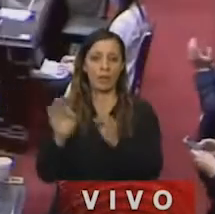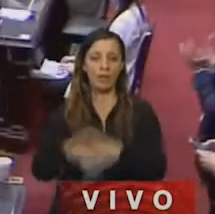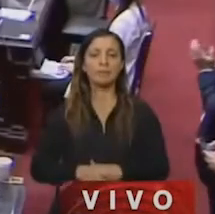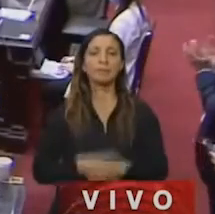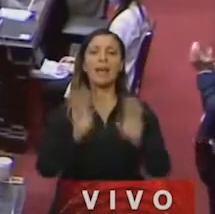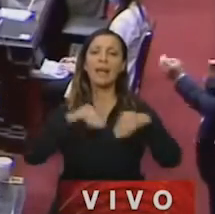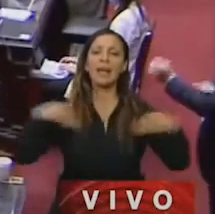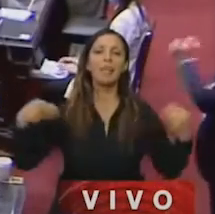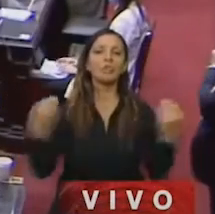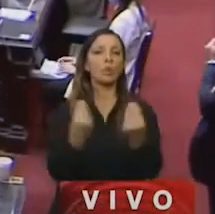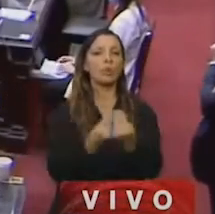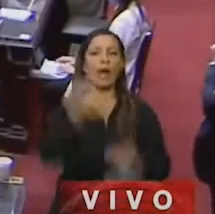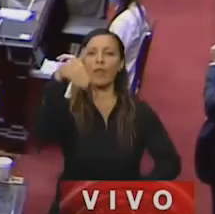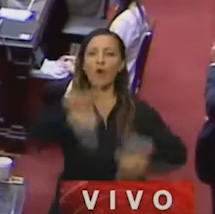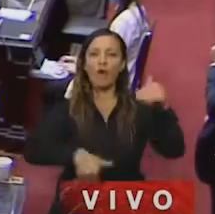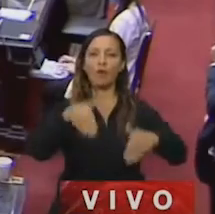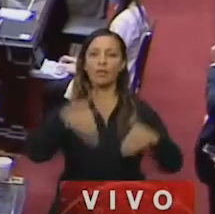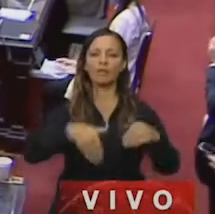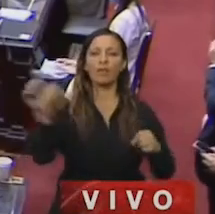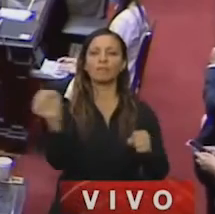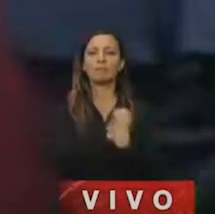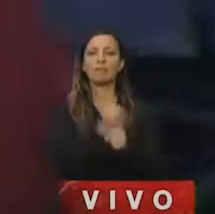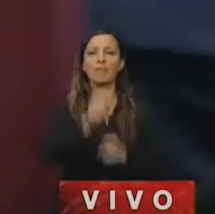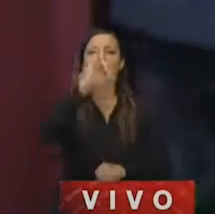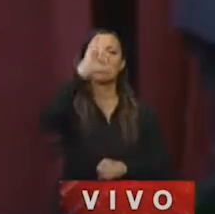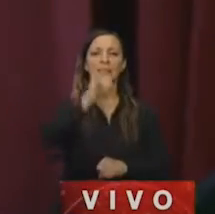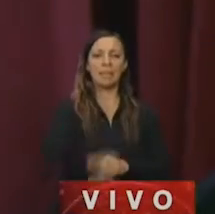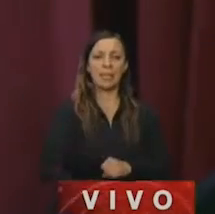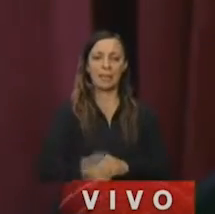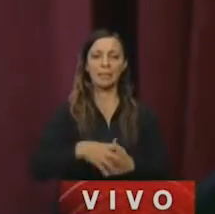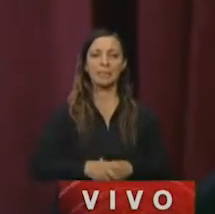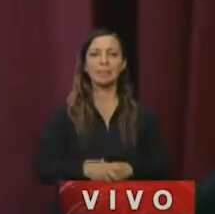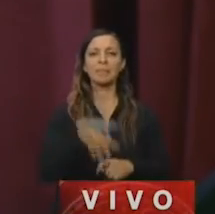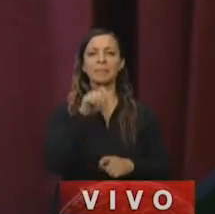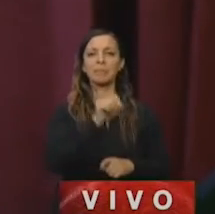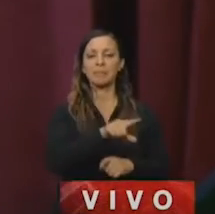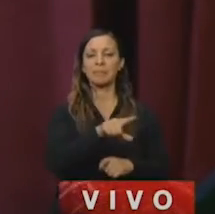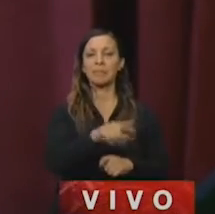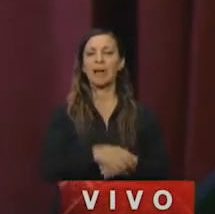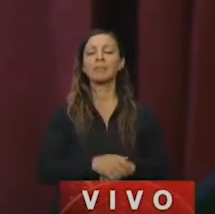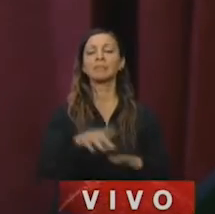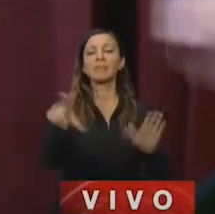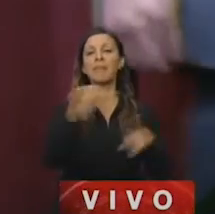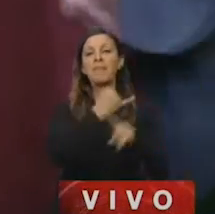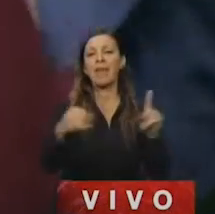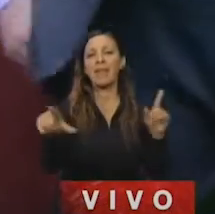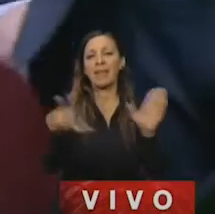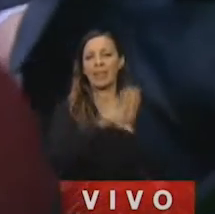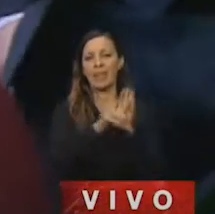El resultado de la votación es afirmativo para la media